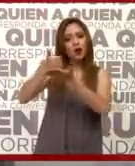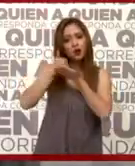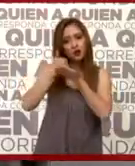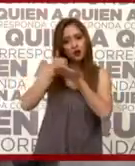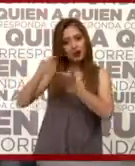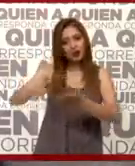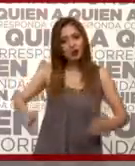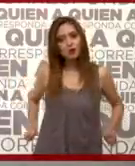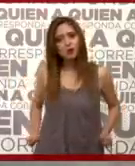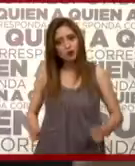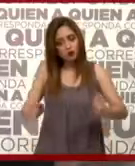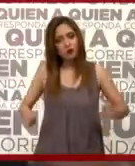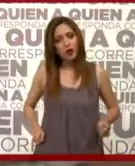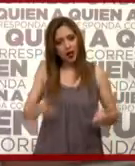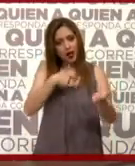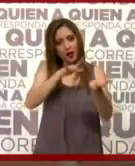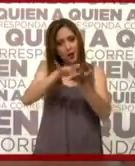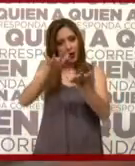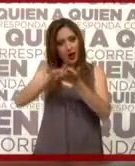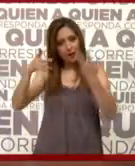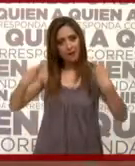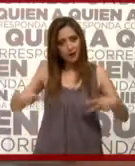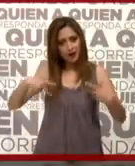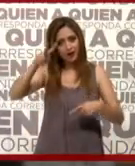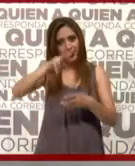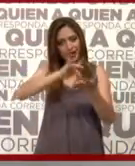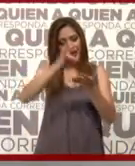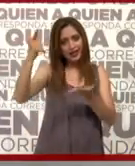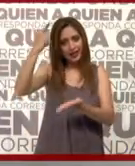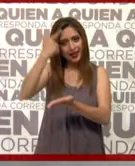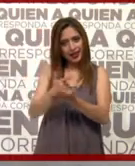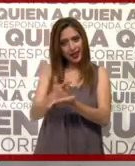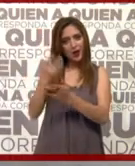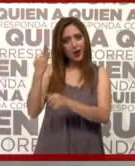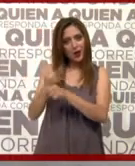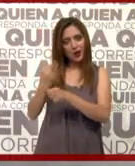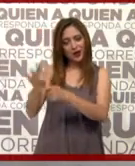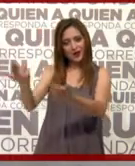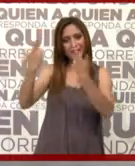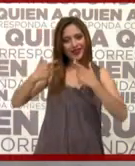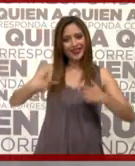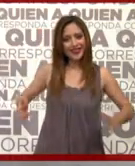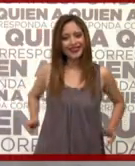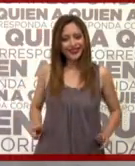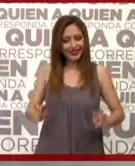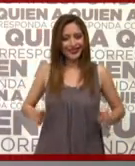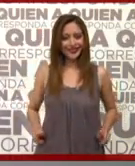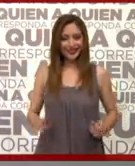ruedas y ayudan mucha gente. Y le doy gracias a Jorge Garralda porque me donó mi silla.